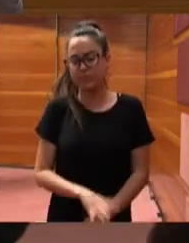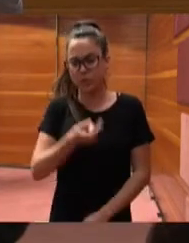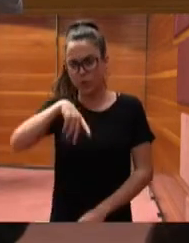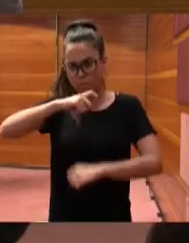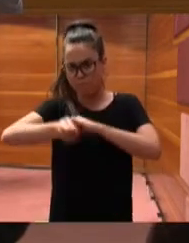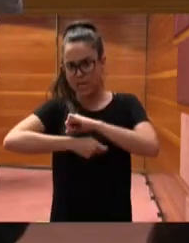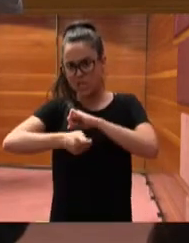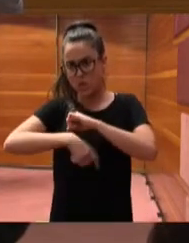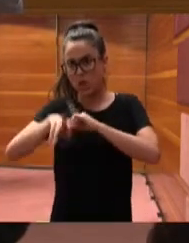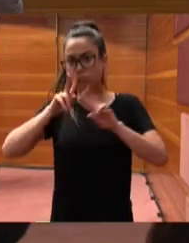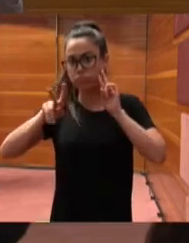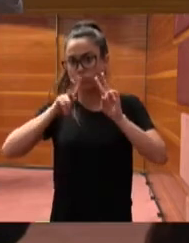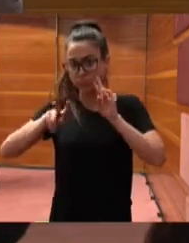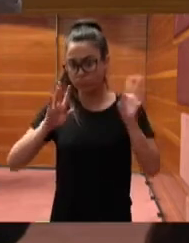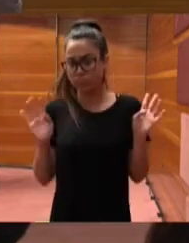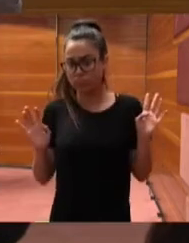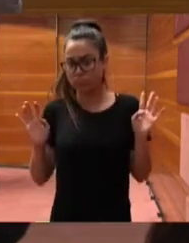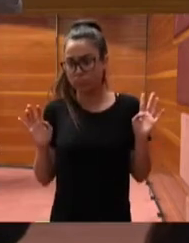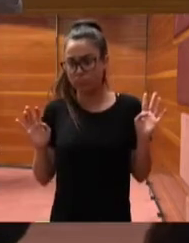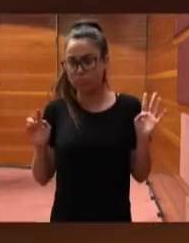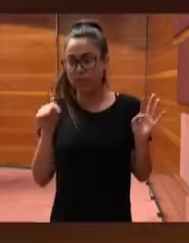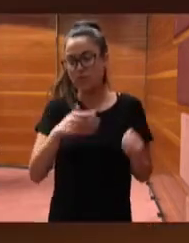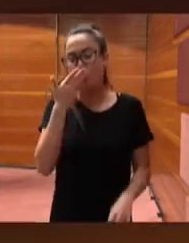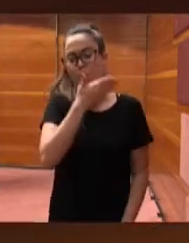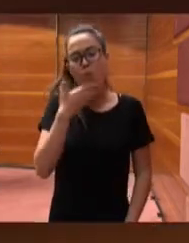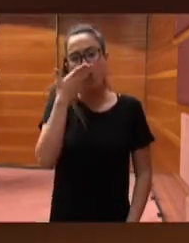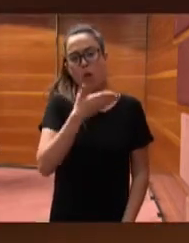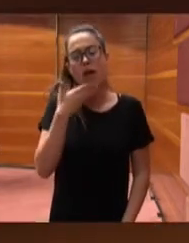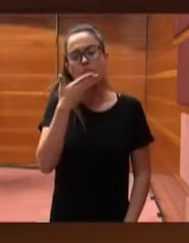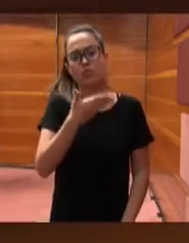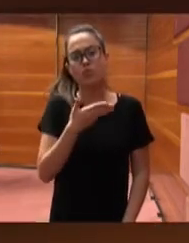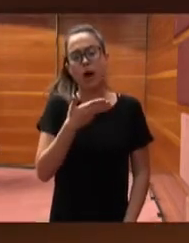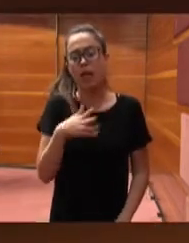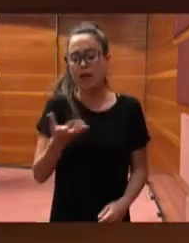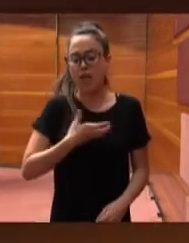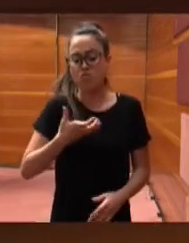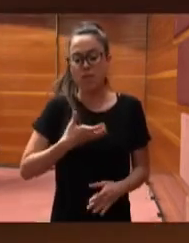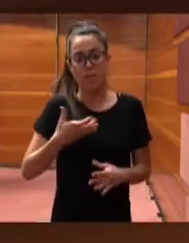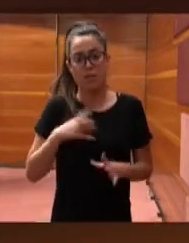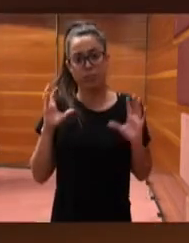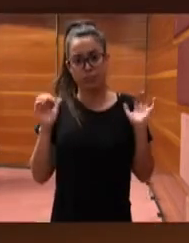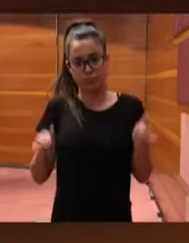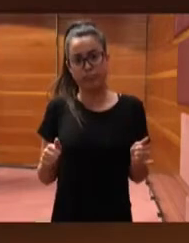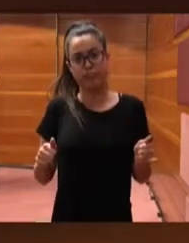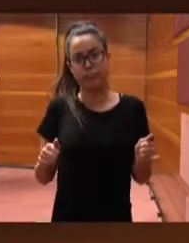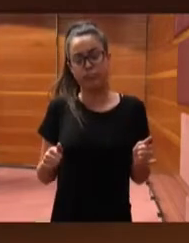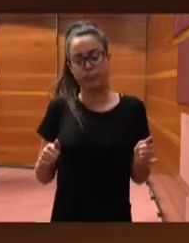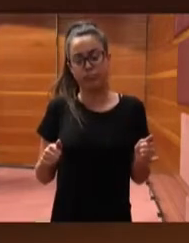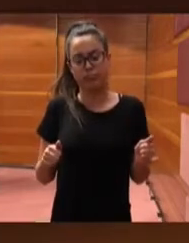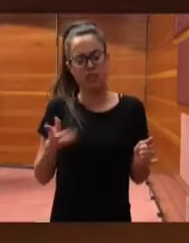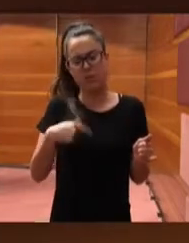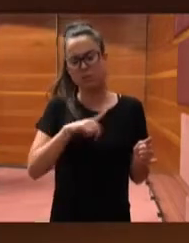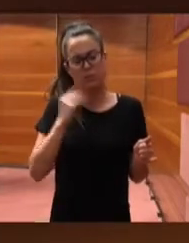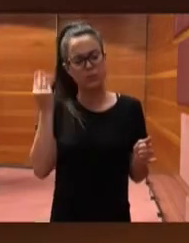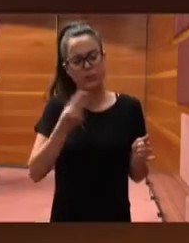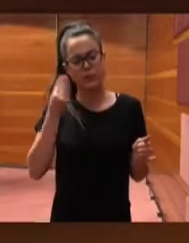Vitoria, estamos aquí en Vitoria-Gasteiz, esta es una escuela que ha puesto en marcha el ayuntamiento de la ciudad, ¿cuál sería para